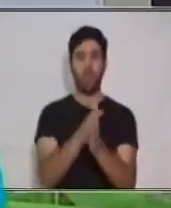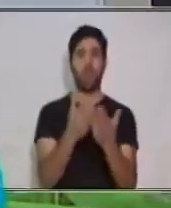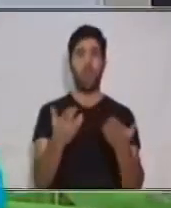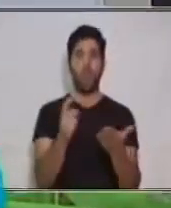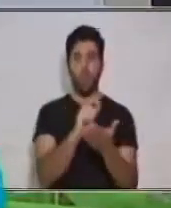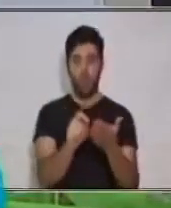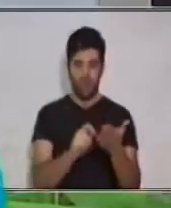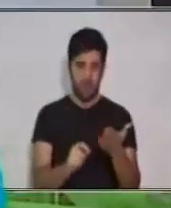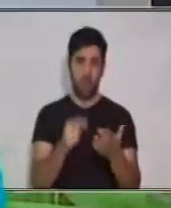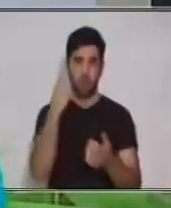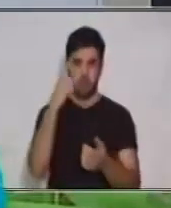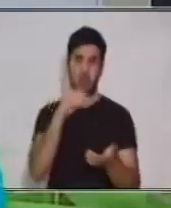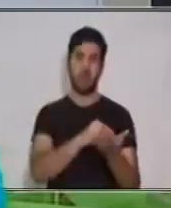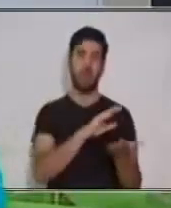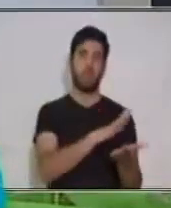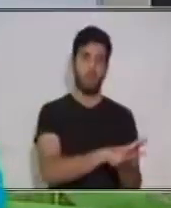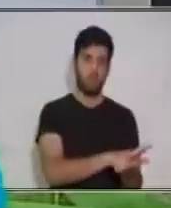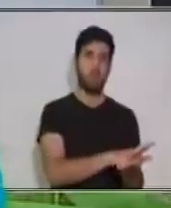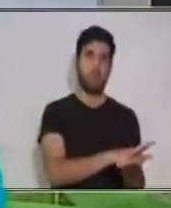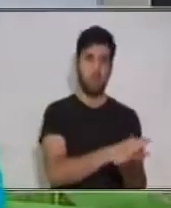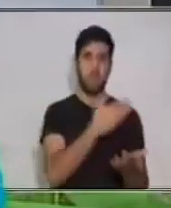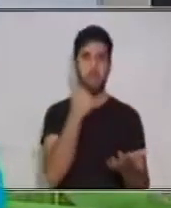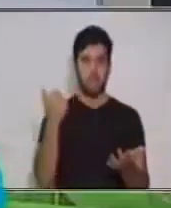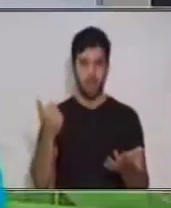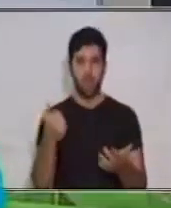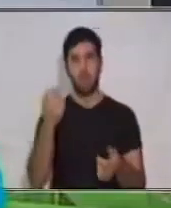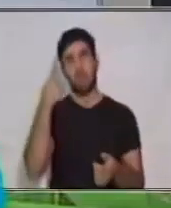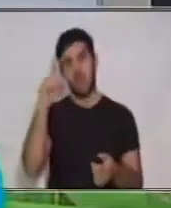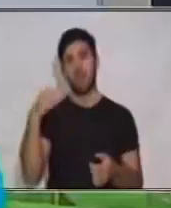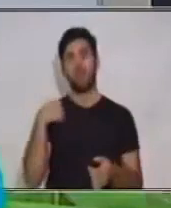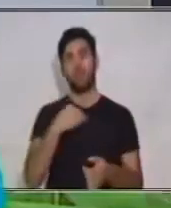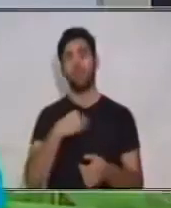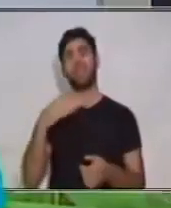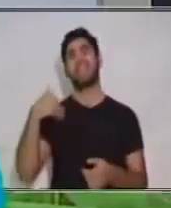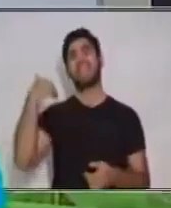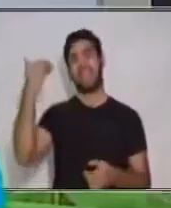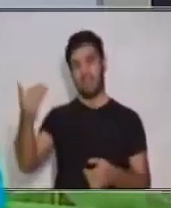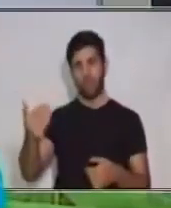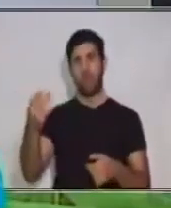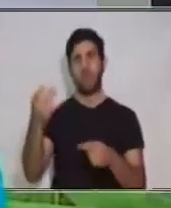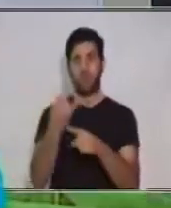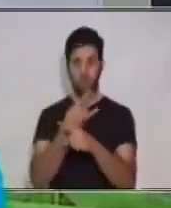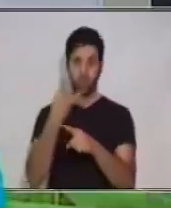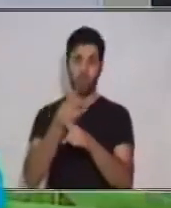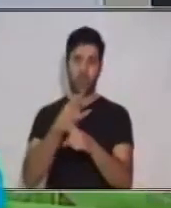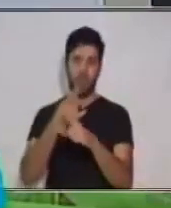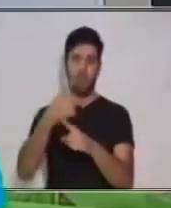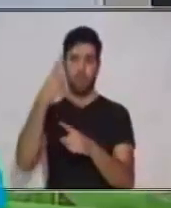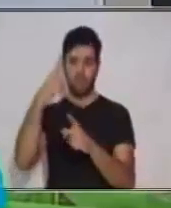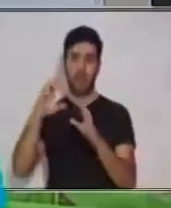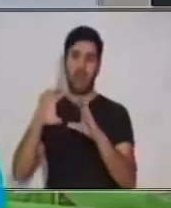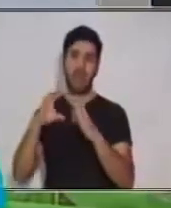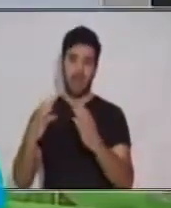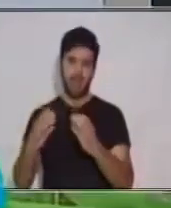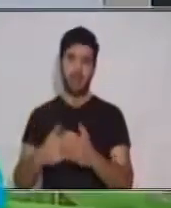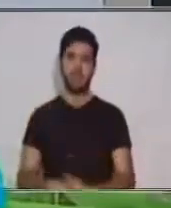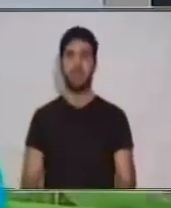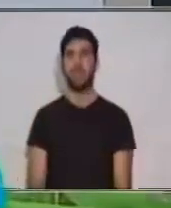guárdala muy bien en tu cartapacio de Aprendo en Casa, porque la vamos a utilizar, esa información, en las clases que